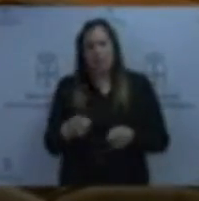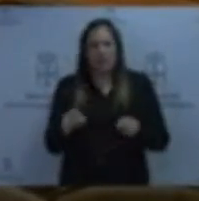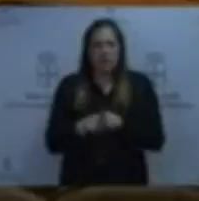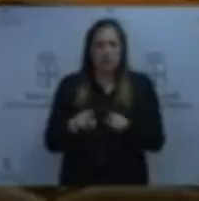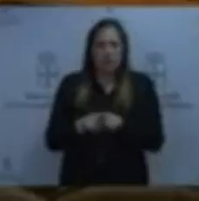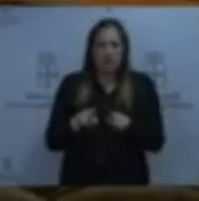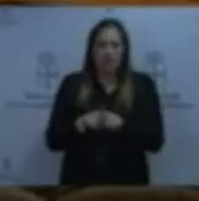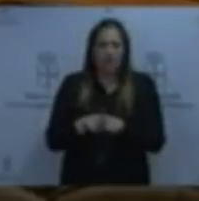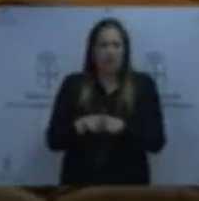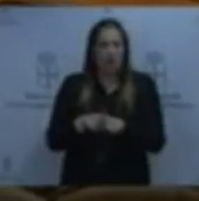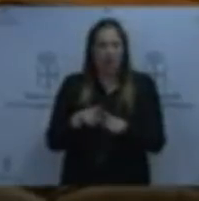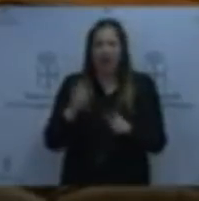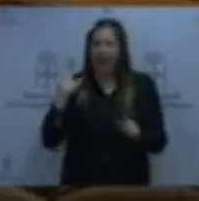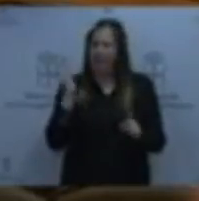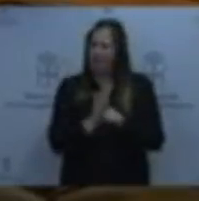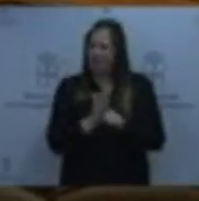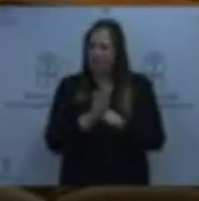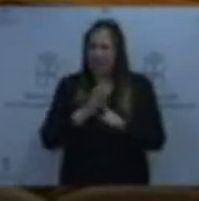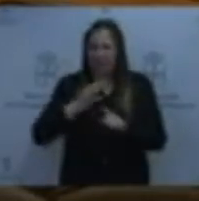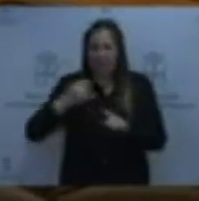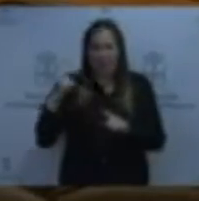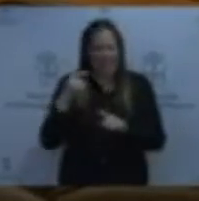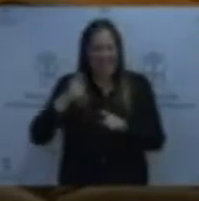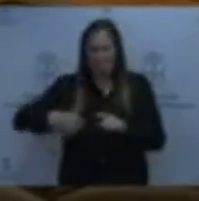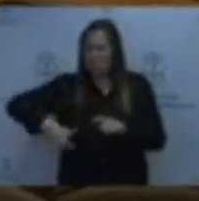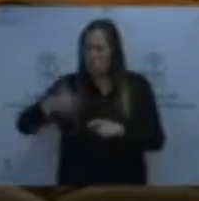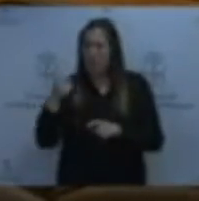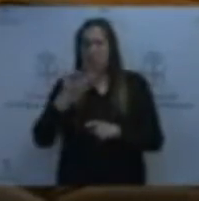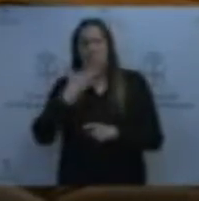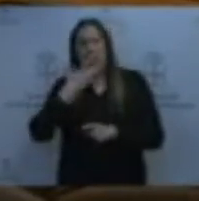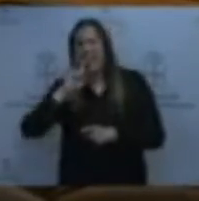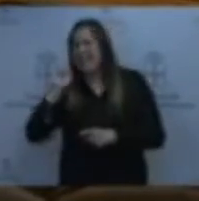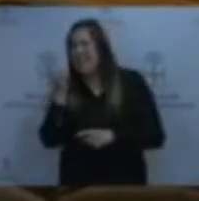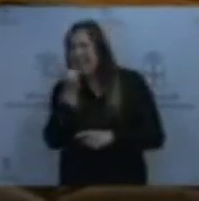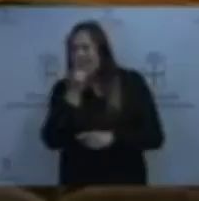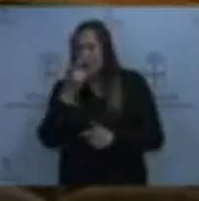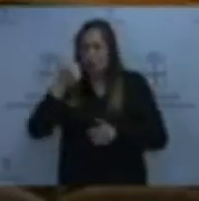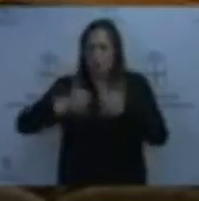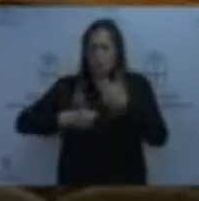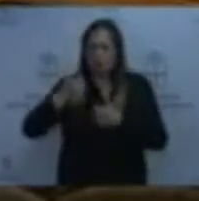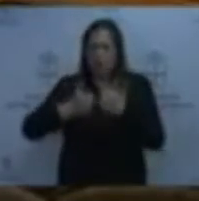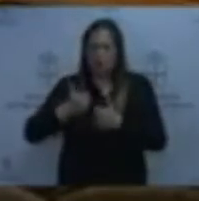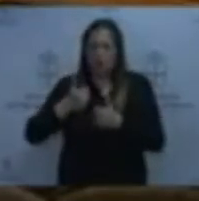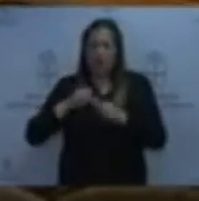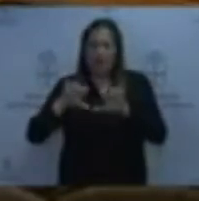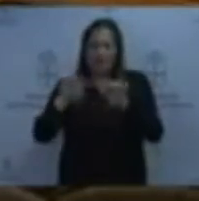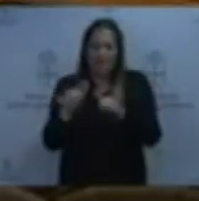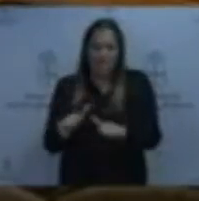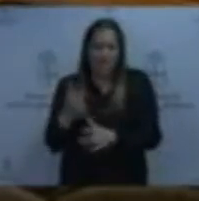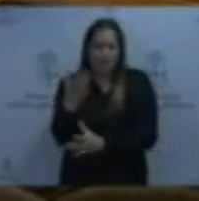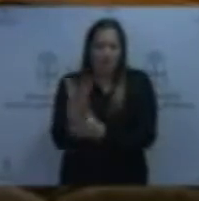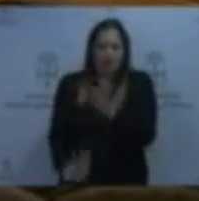y perjudicial que cualquier error de forma en cualquier tribunal de OPE el hecho de que en la sanidad